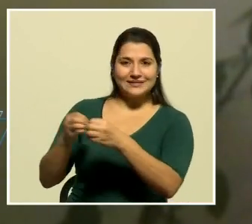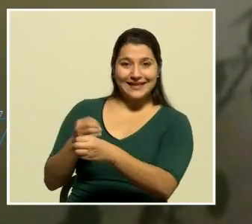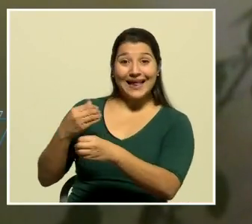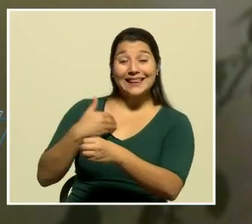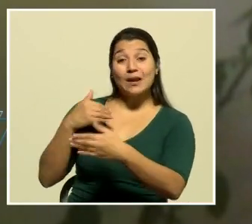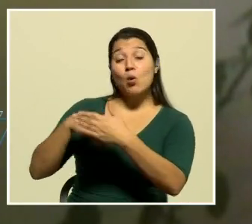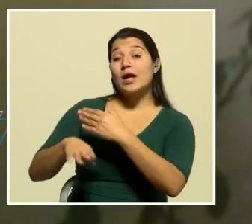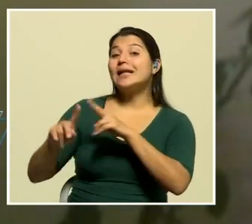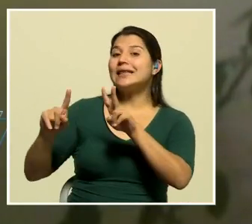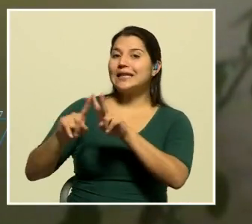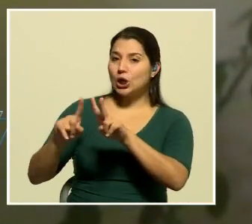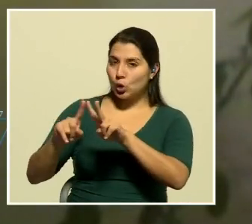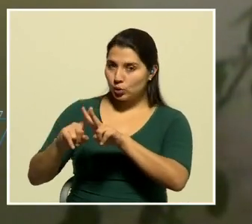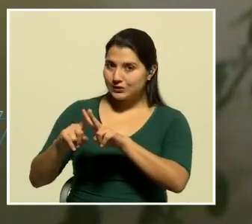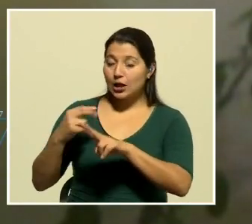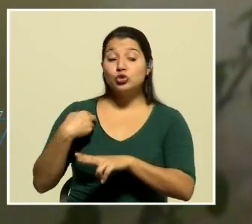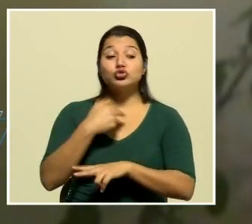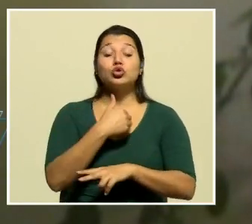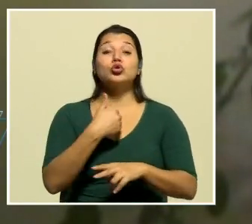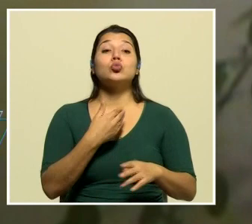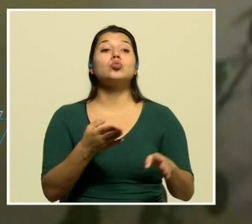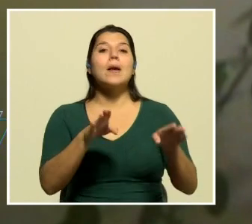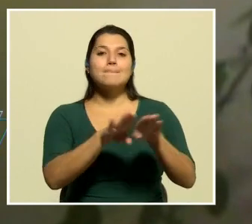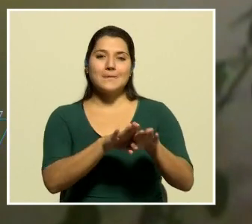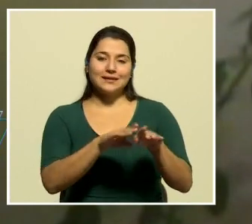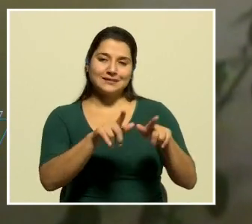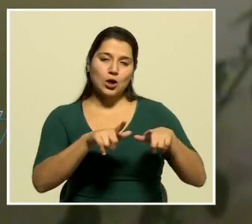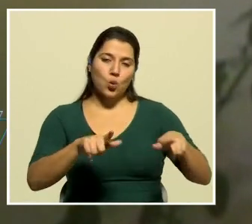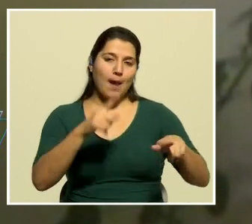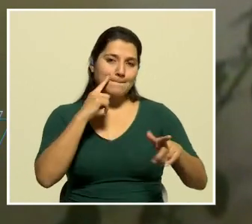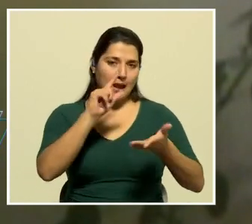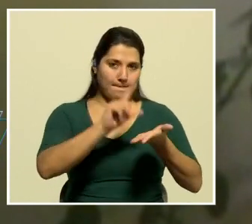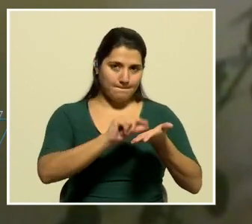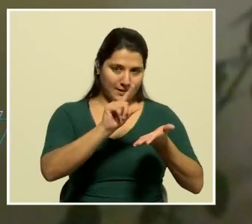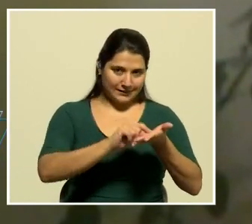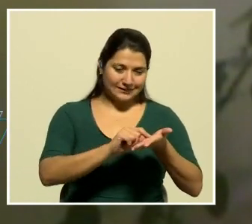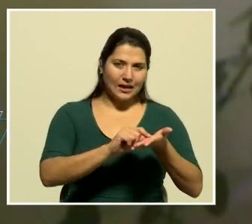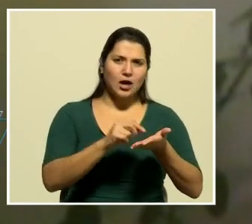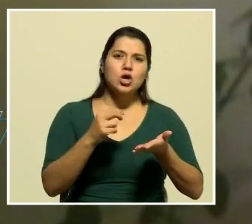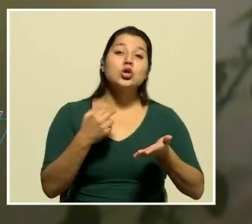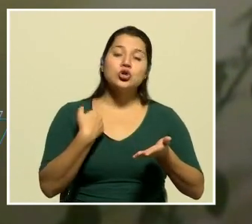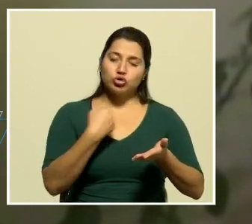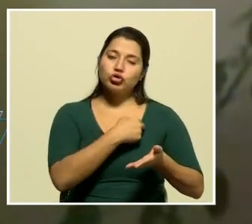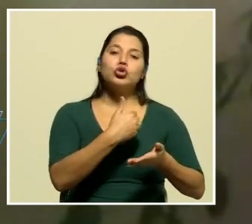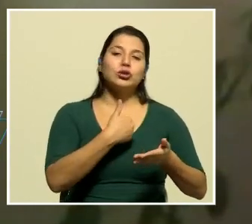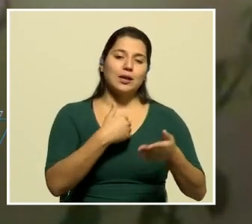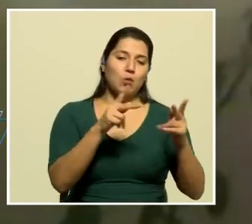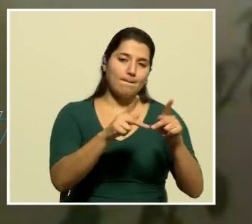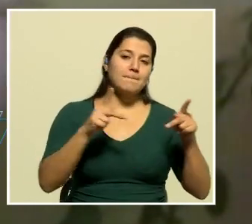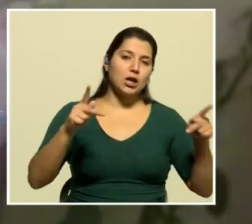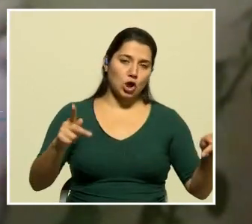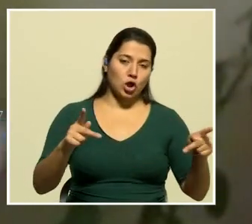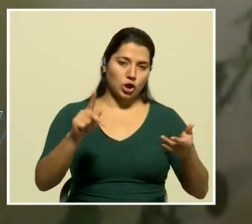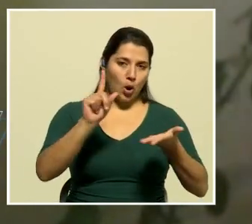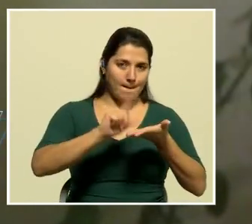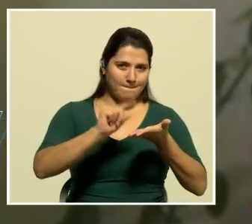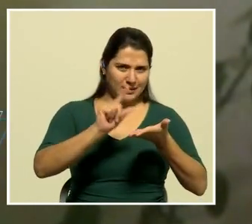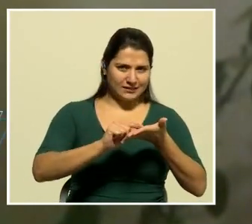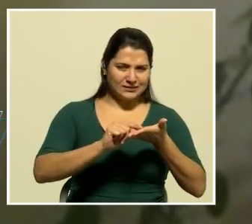en Nicoya, tuvimos que cerrar el impreso también. Nosotros circulábamos con un periódico impreso que por ahí se ve